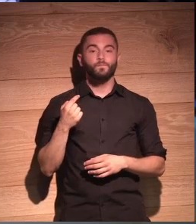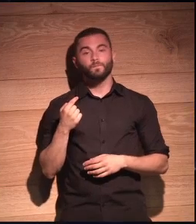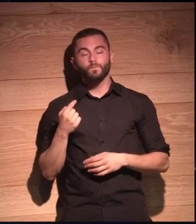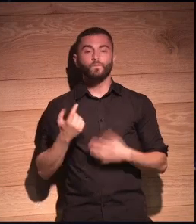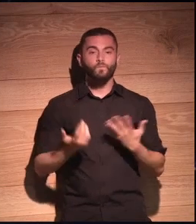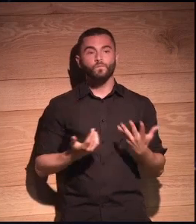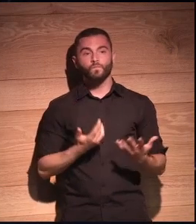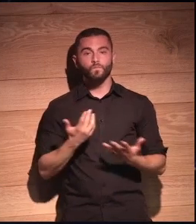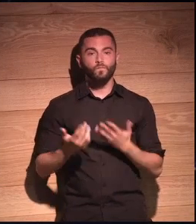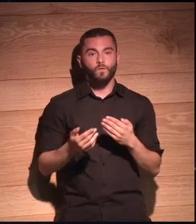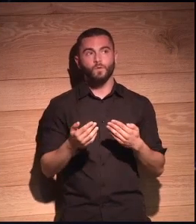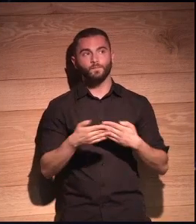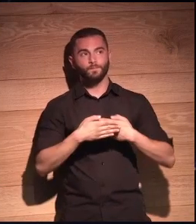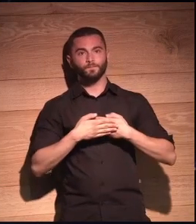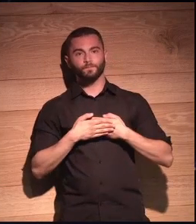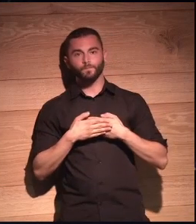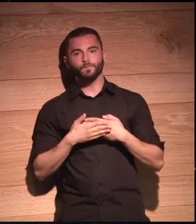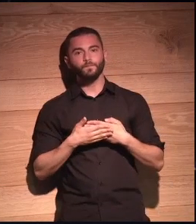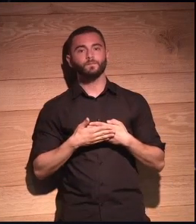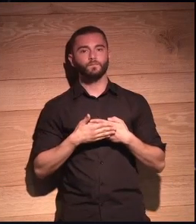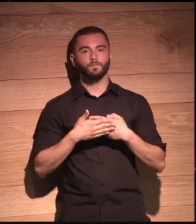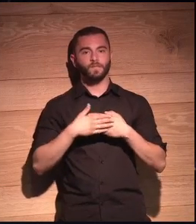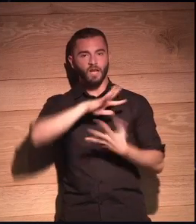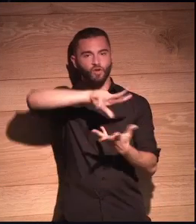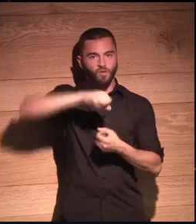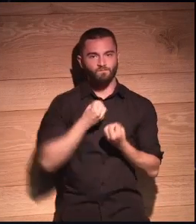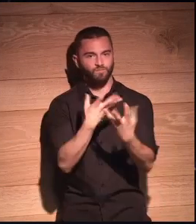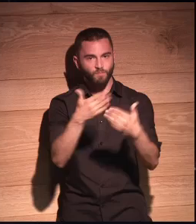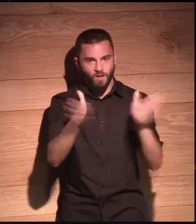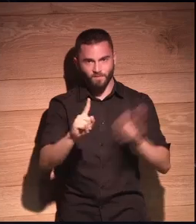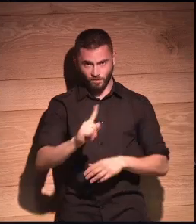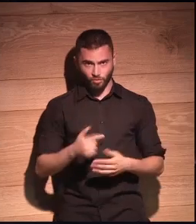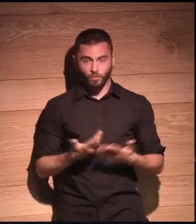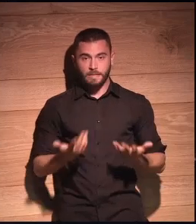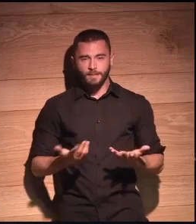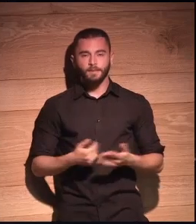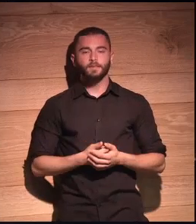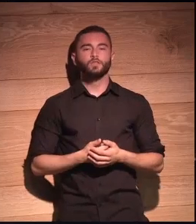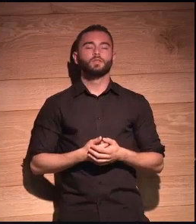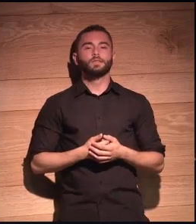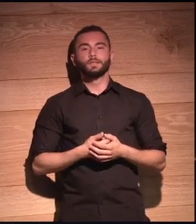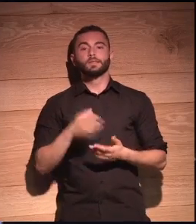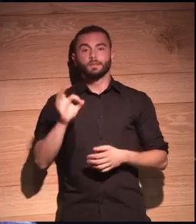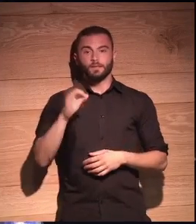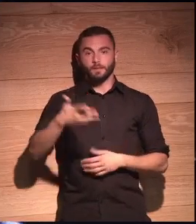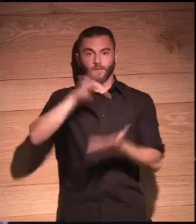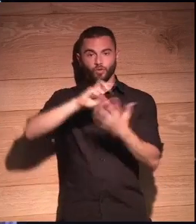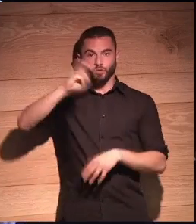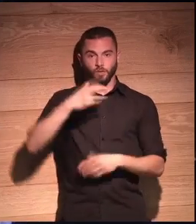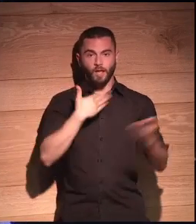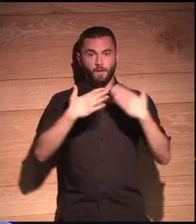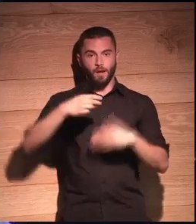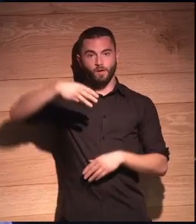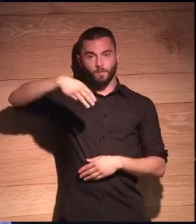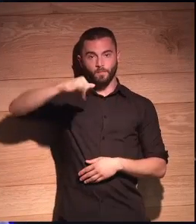digamos, hermética, que no trascendían las noticias. Entonces, no sé, sí que es cierto que el otro día, por ejemplo, hablaba